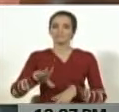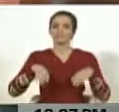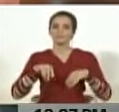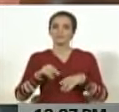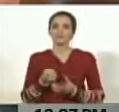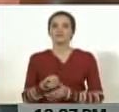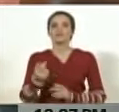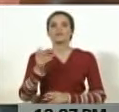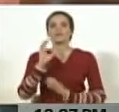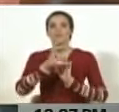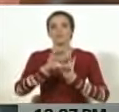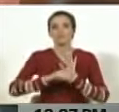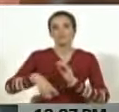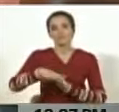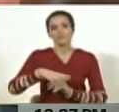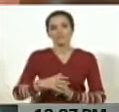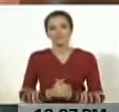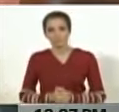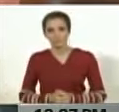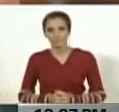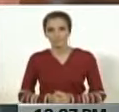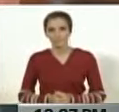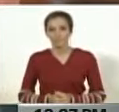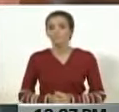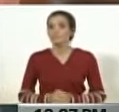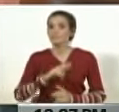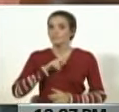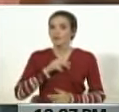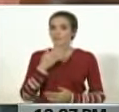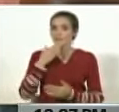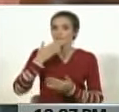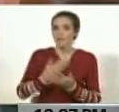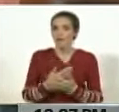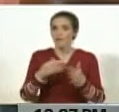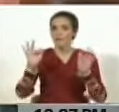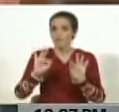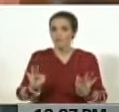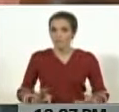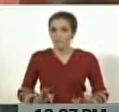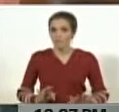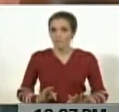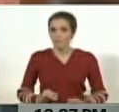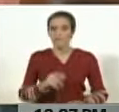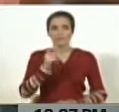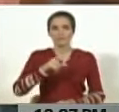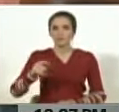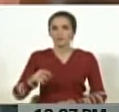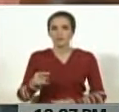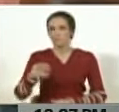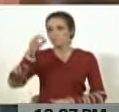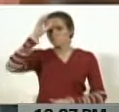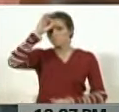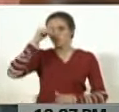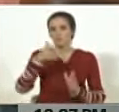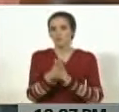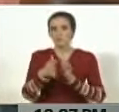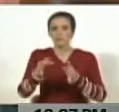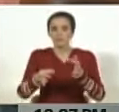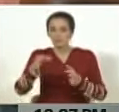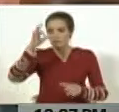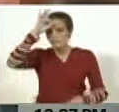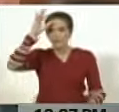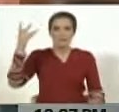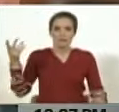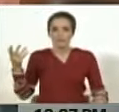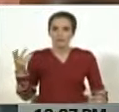Sala Constitucional. Estamos planteando una figura para la gente que no maneja las cuestiones jurídicas,